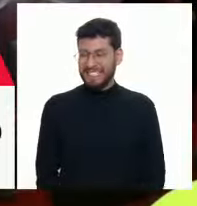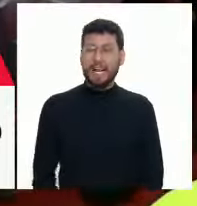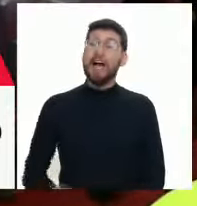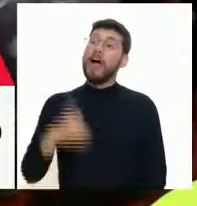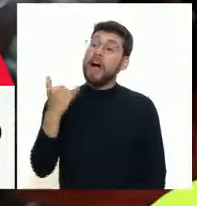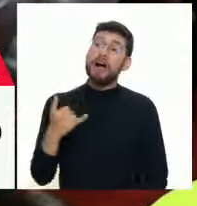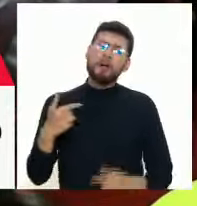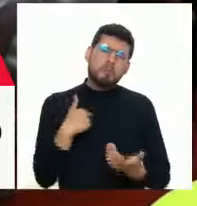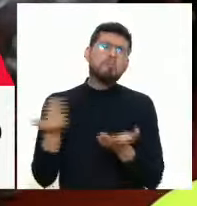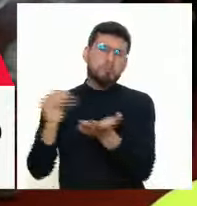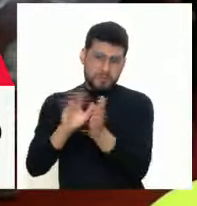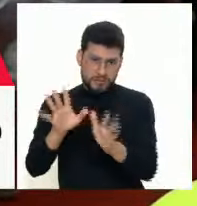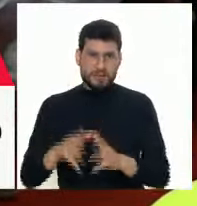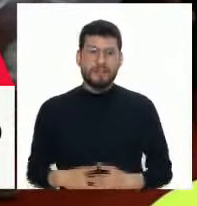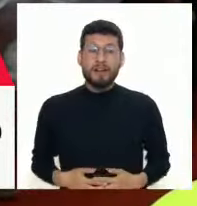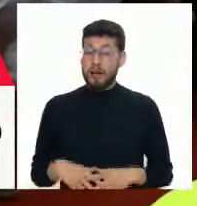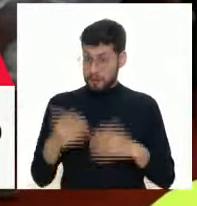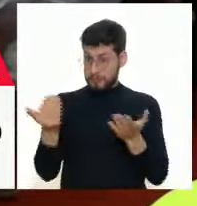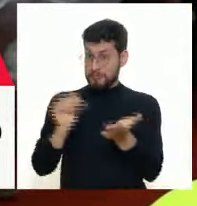Vamos a hacerlo otra vez, ¿ya?